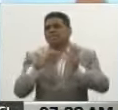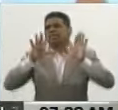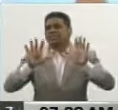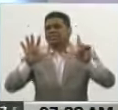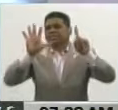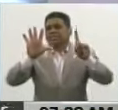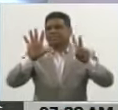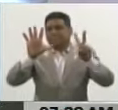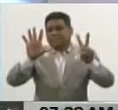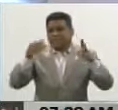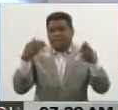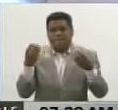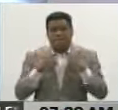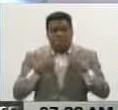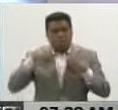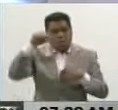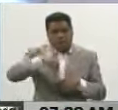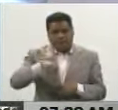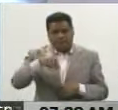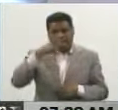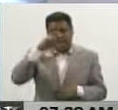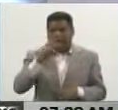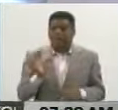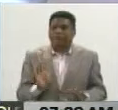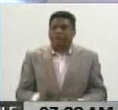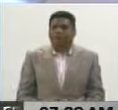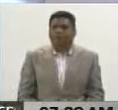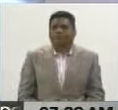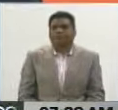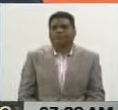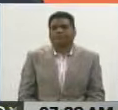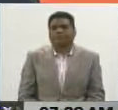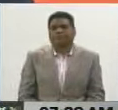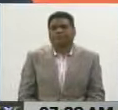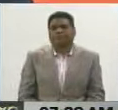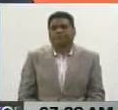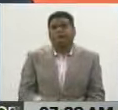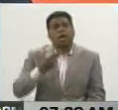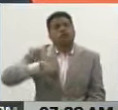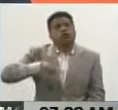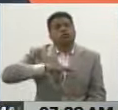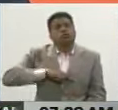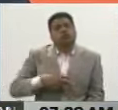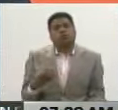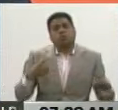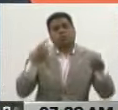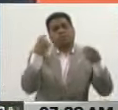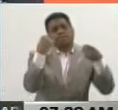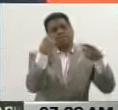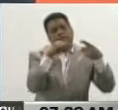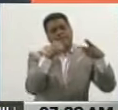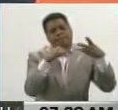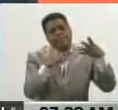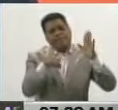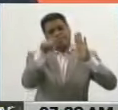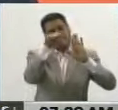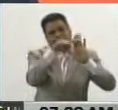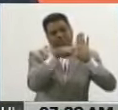vivido en el primer trimestre de este año? Bueno, pues nosotros con el conjunto de iniciativas que estamos teniendo, por